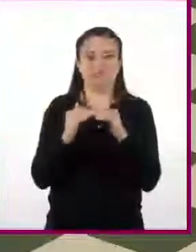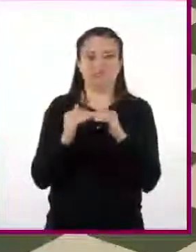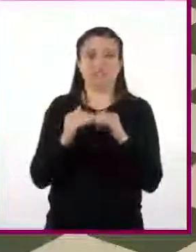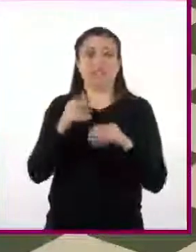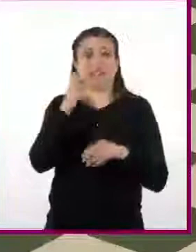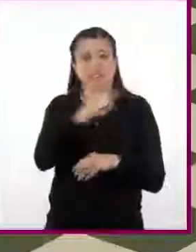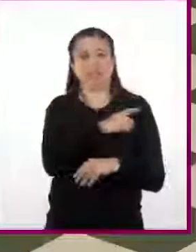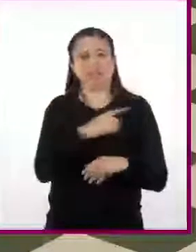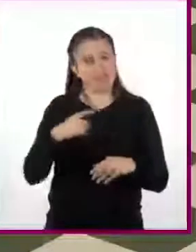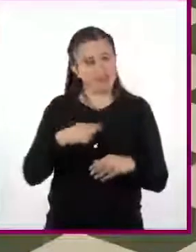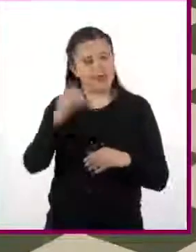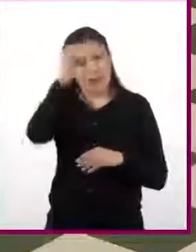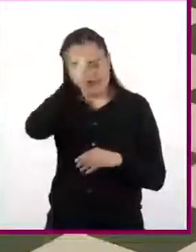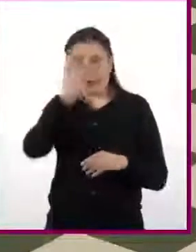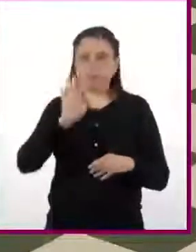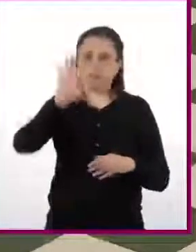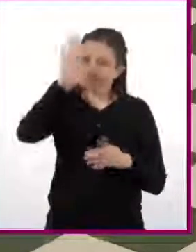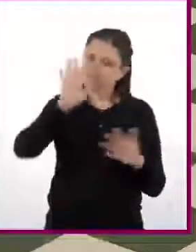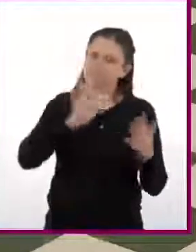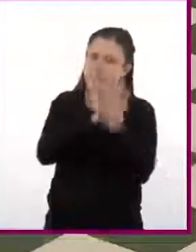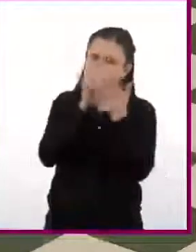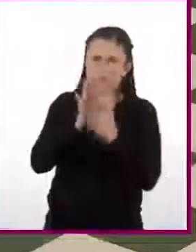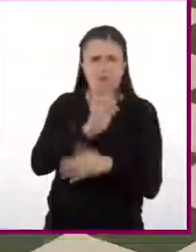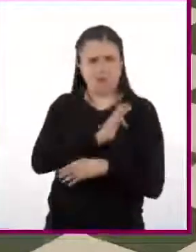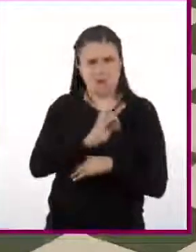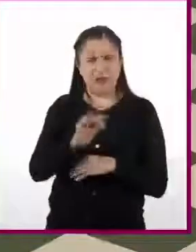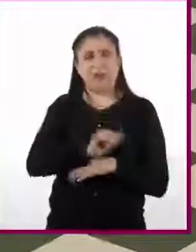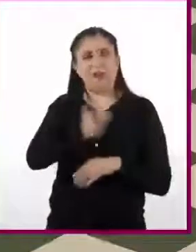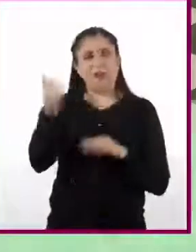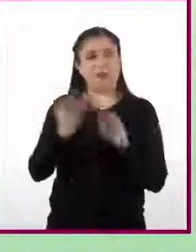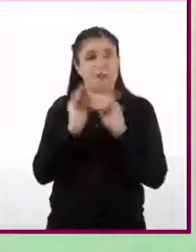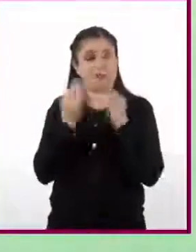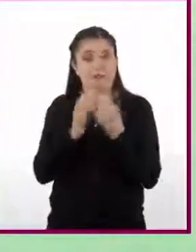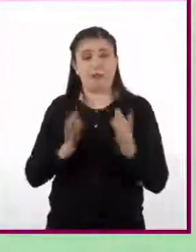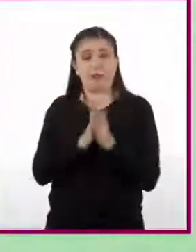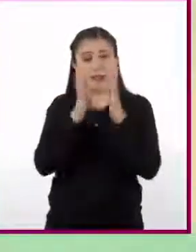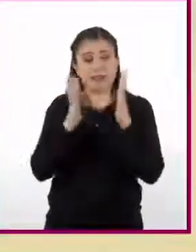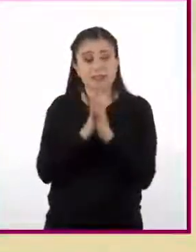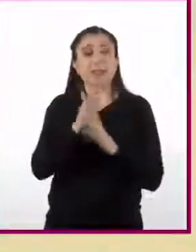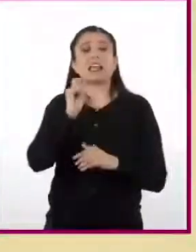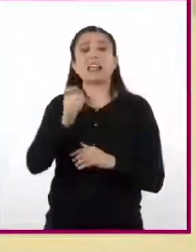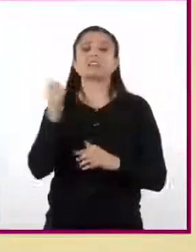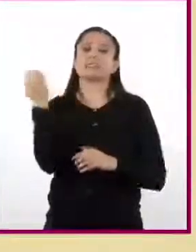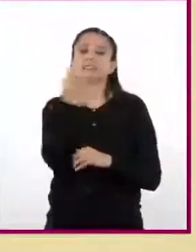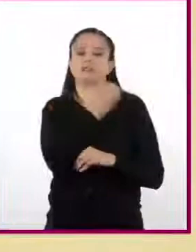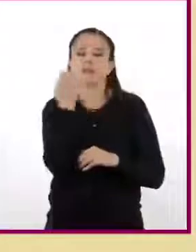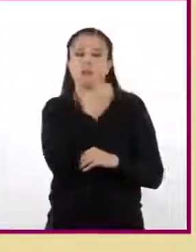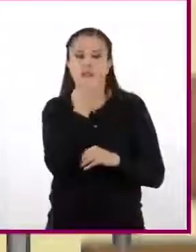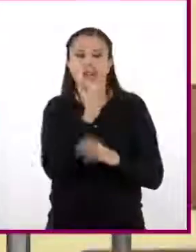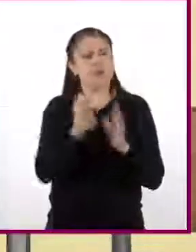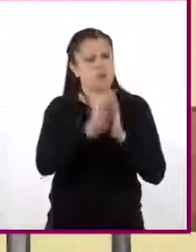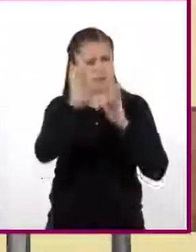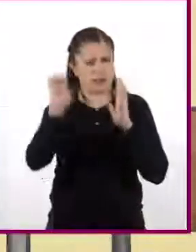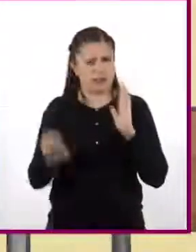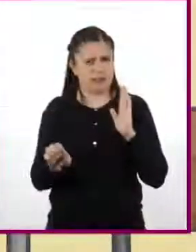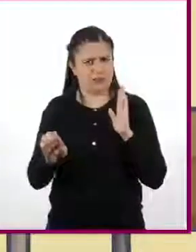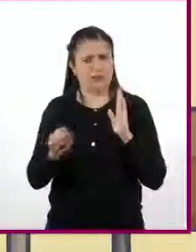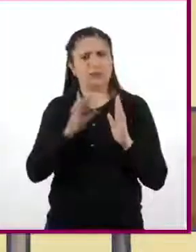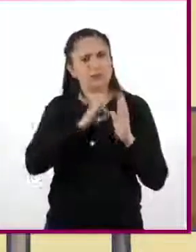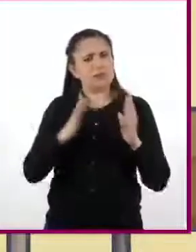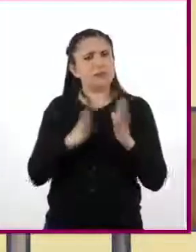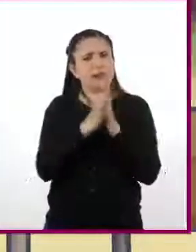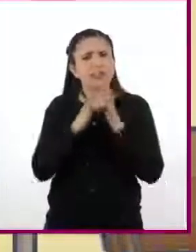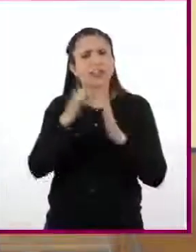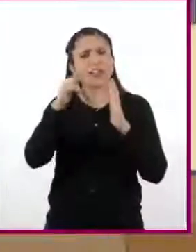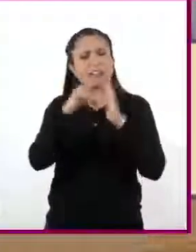lo que debe promover su opinión en las decisiones. Otra forma de participación es en la escuela. Por ejemplo, en la construcción